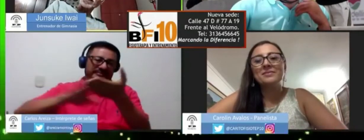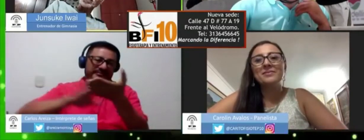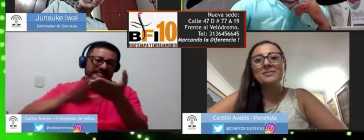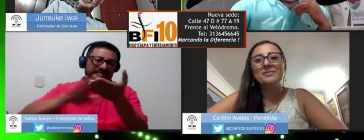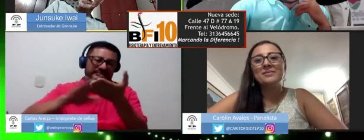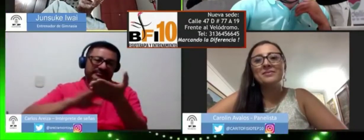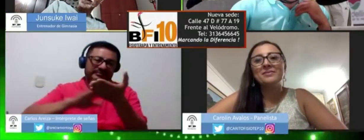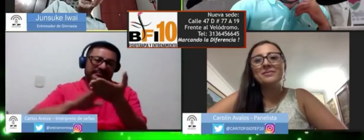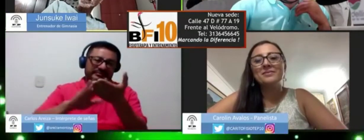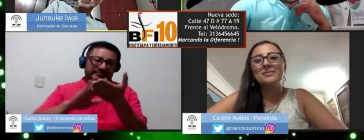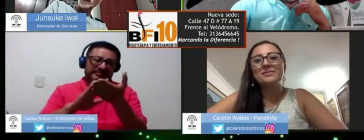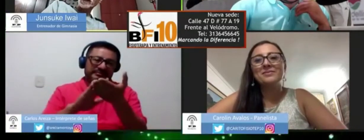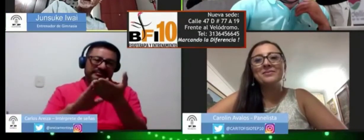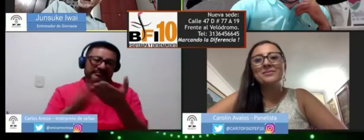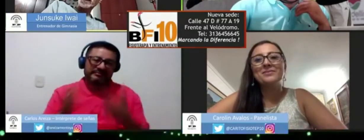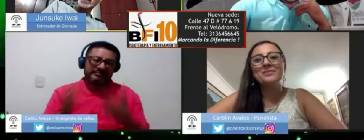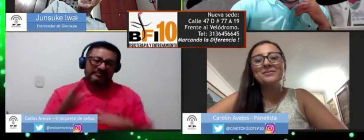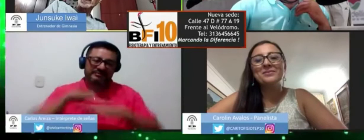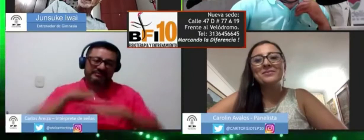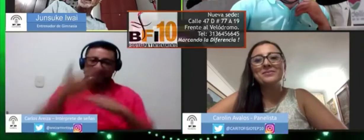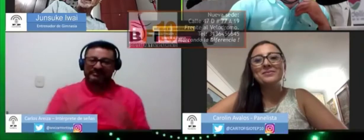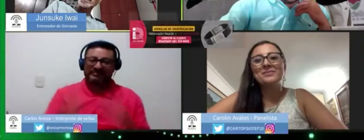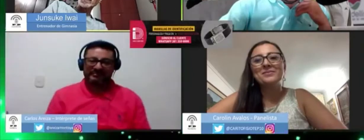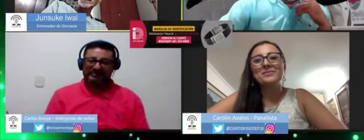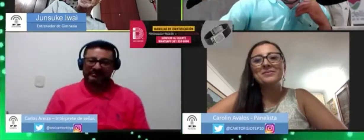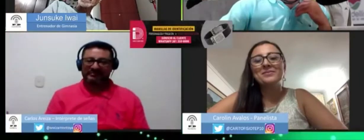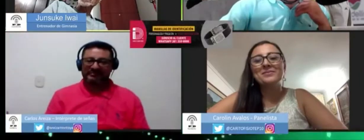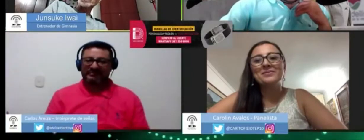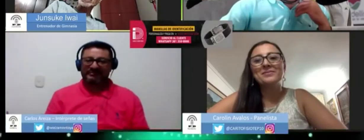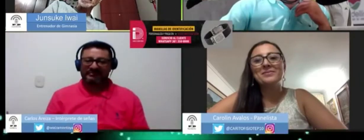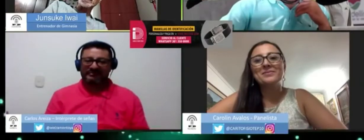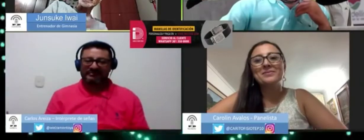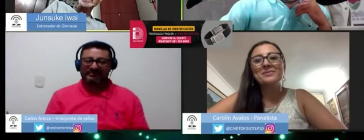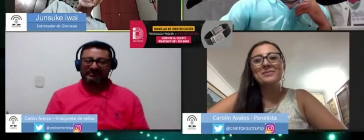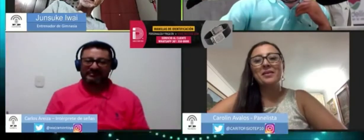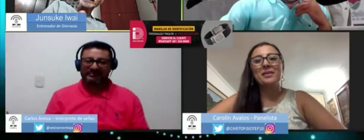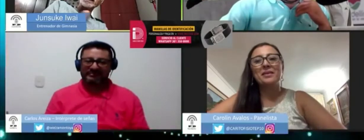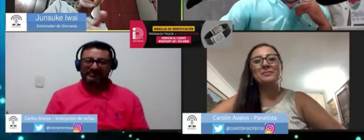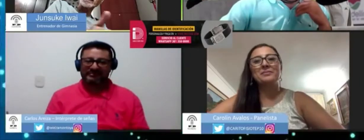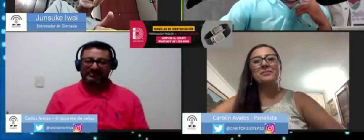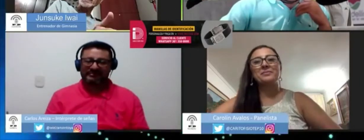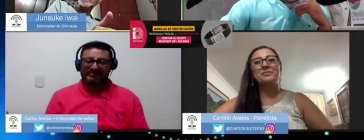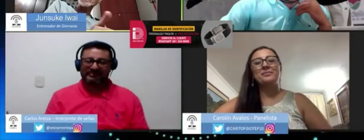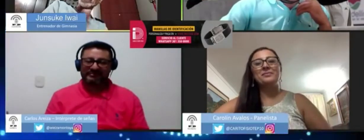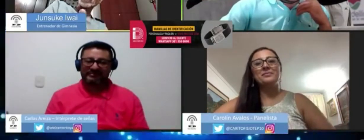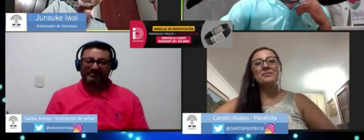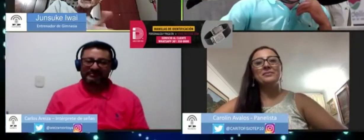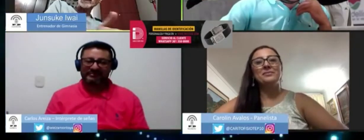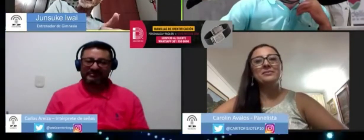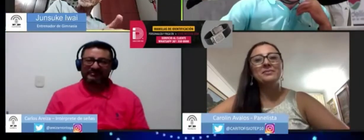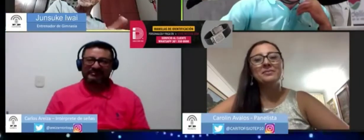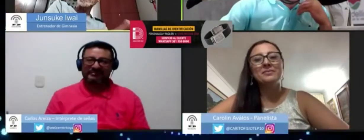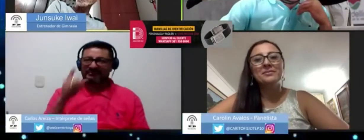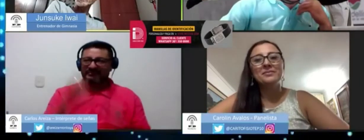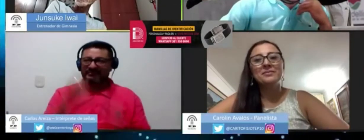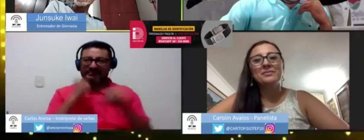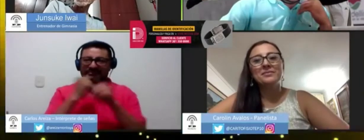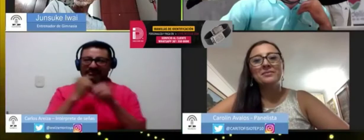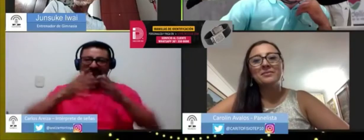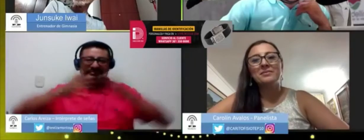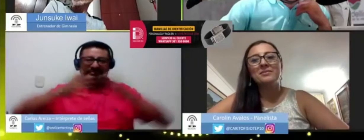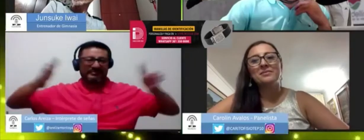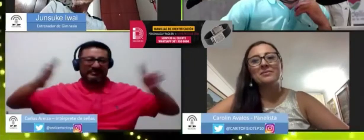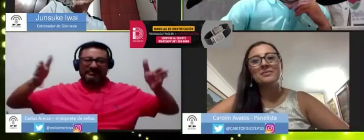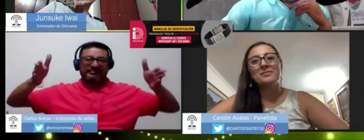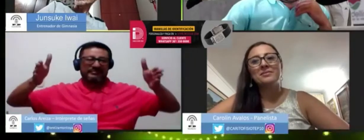taparlo después. No, el gimnasio era muy difícil. Si deja hueco grande, ya